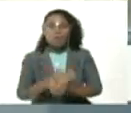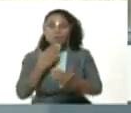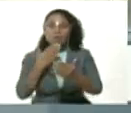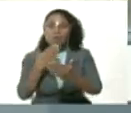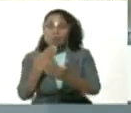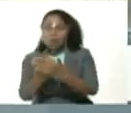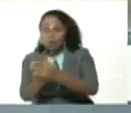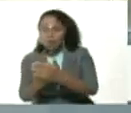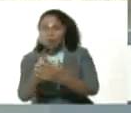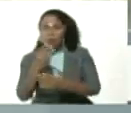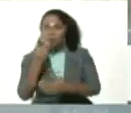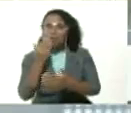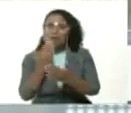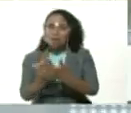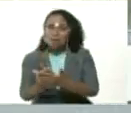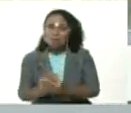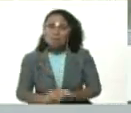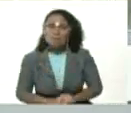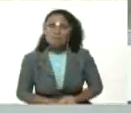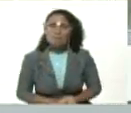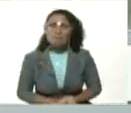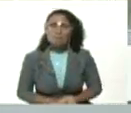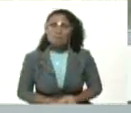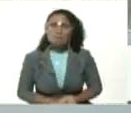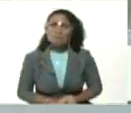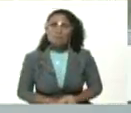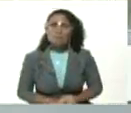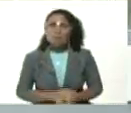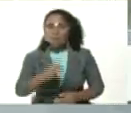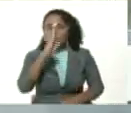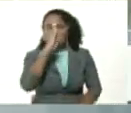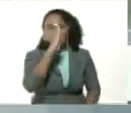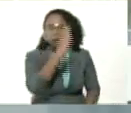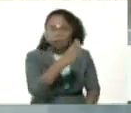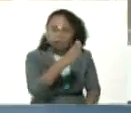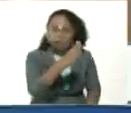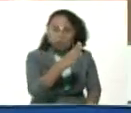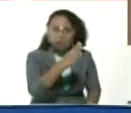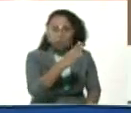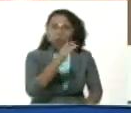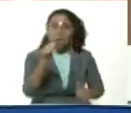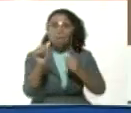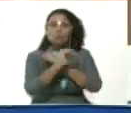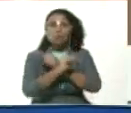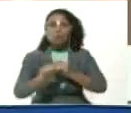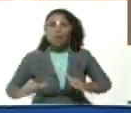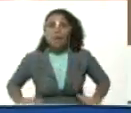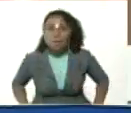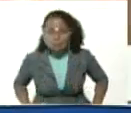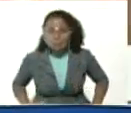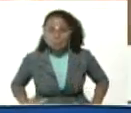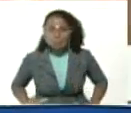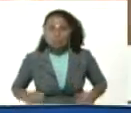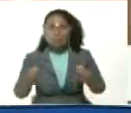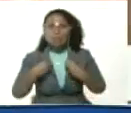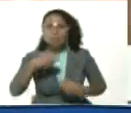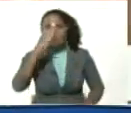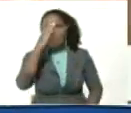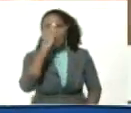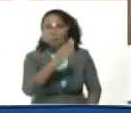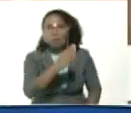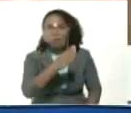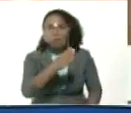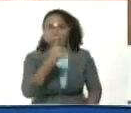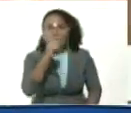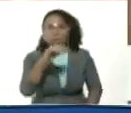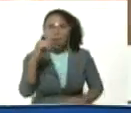Omar, muchas gracias. Vámonos directo a Acarigua, en vivo y directo. En